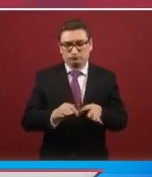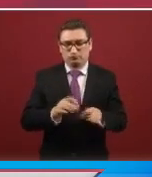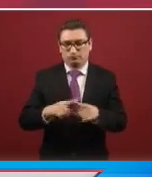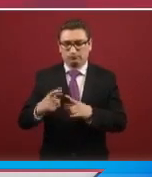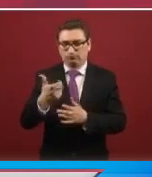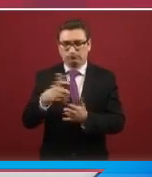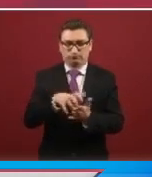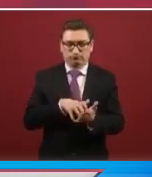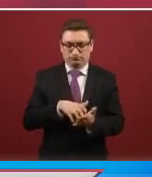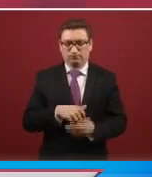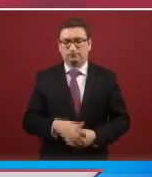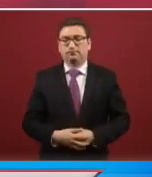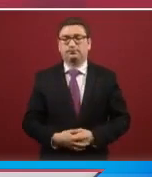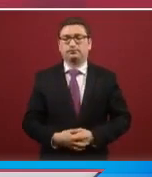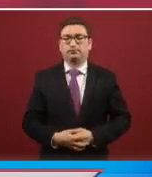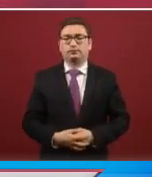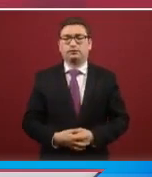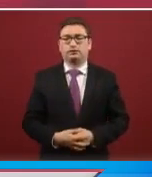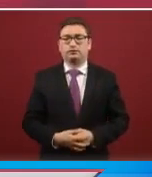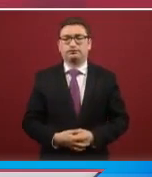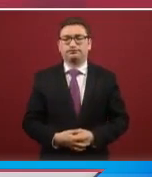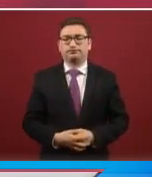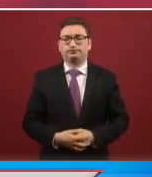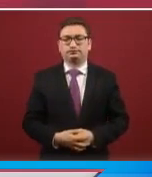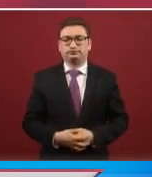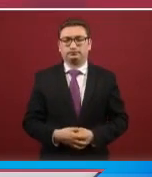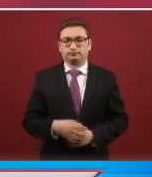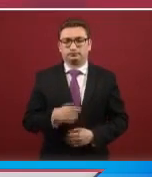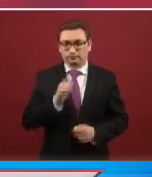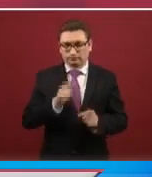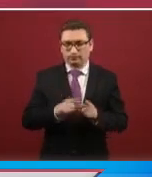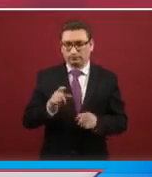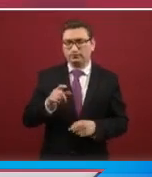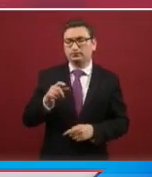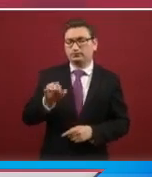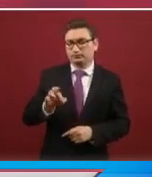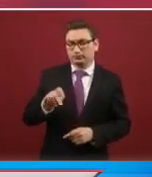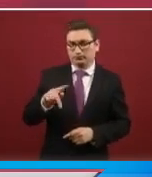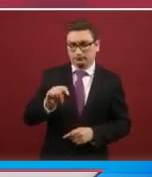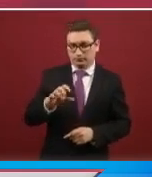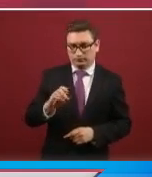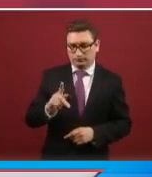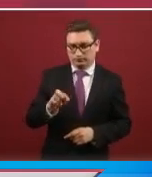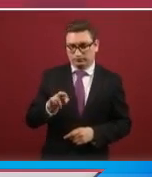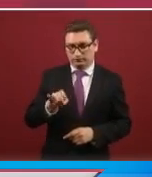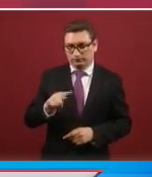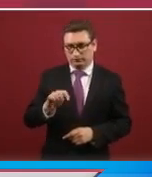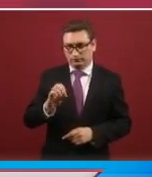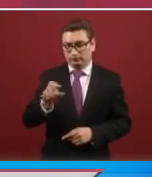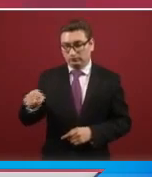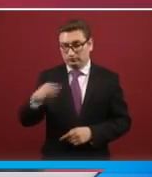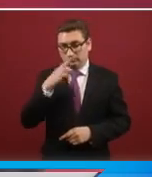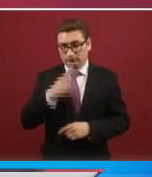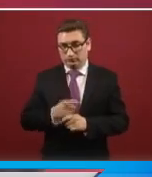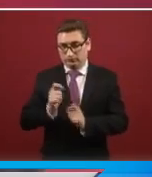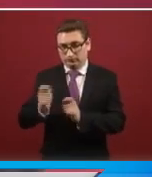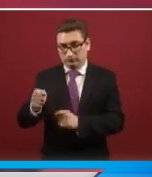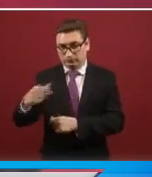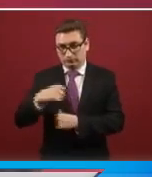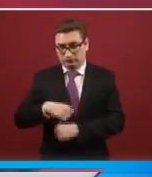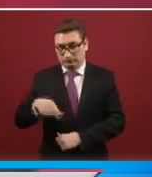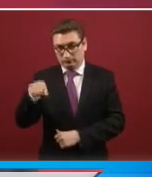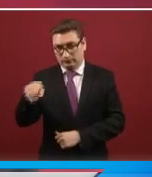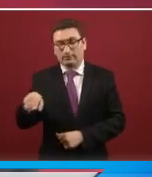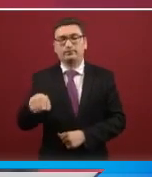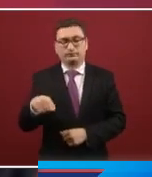ahorrar. Ernesto Prieto presentará el plan de fusión y reducción de gastos. En este plan se apoyará a los billeteros y si hay irregularidades en las